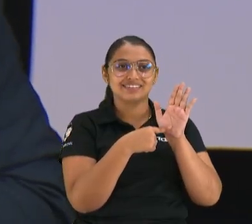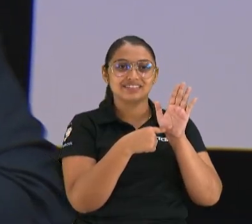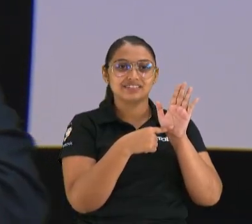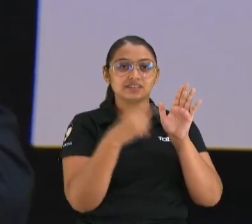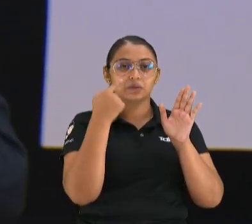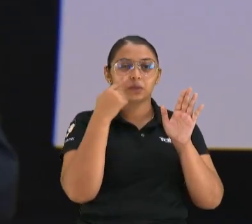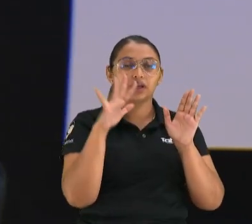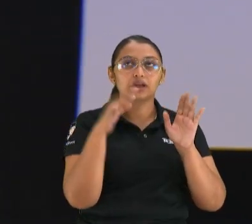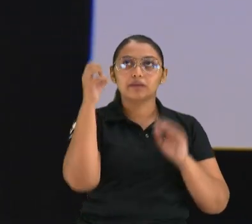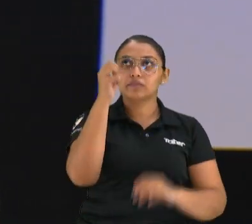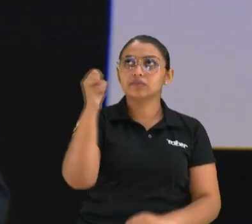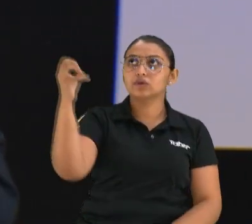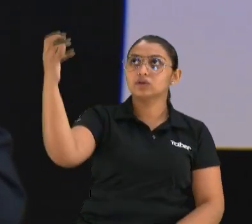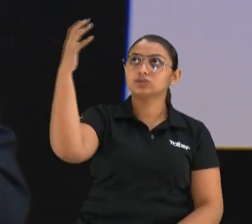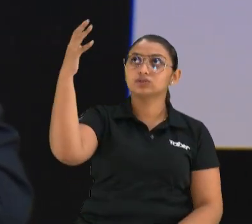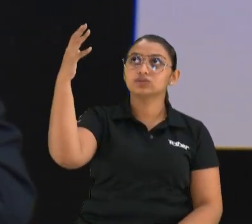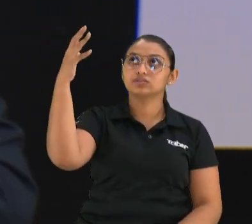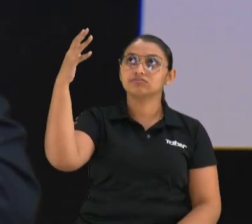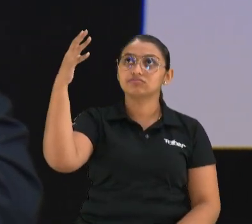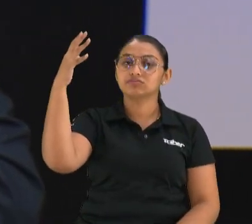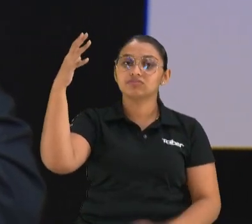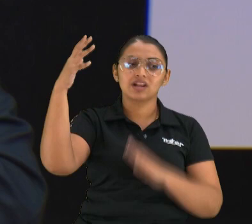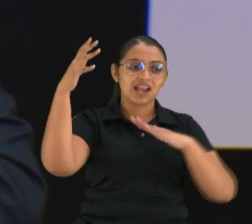ve a los animales del campo